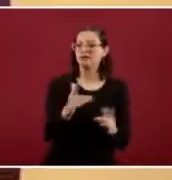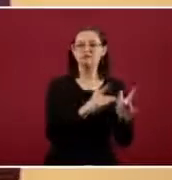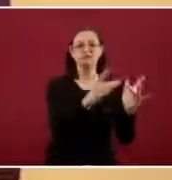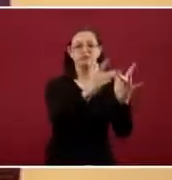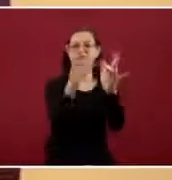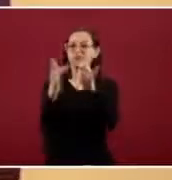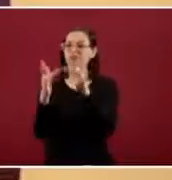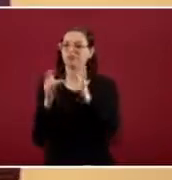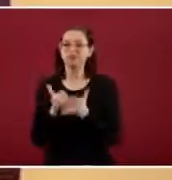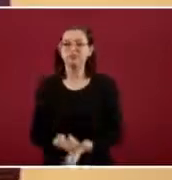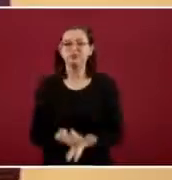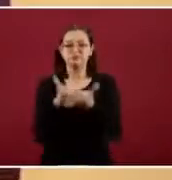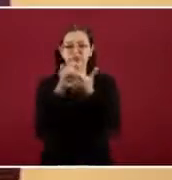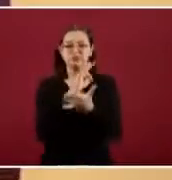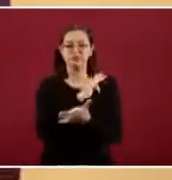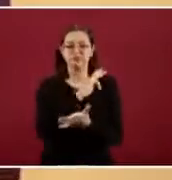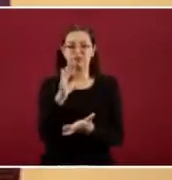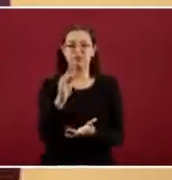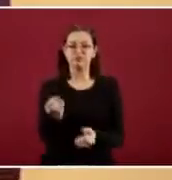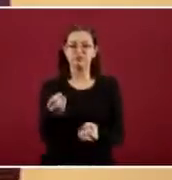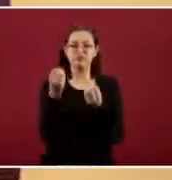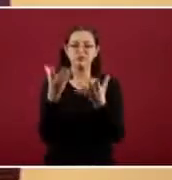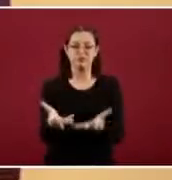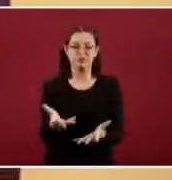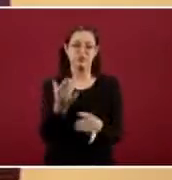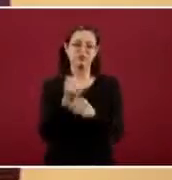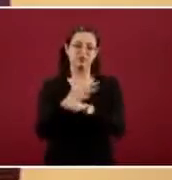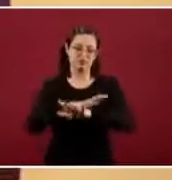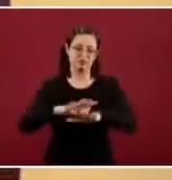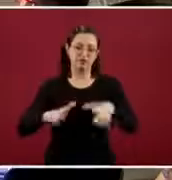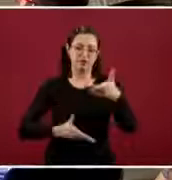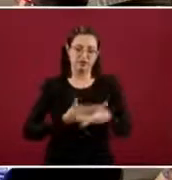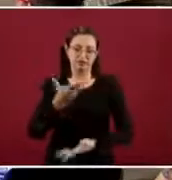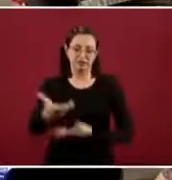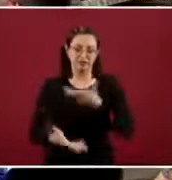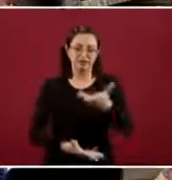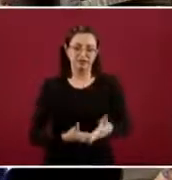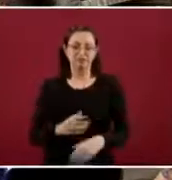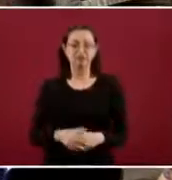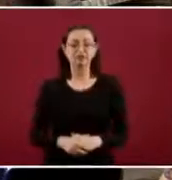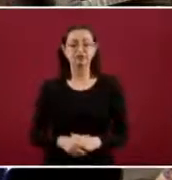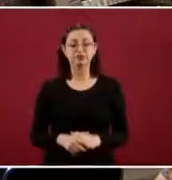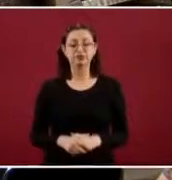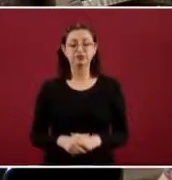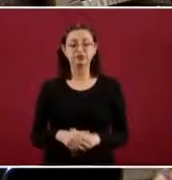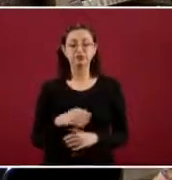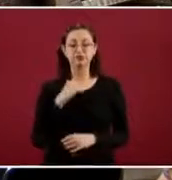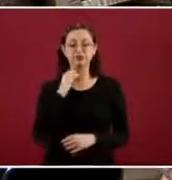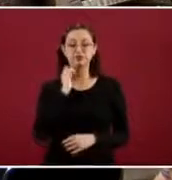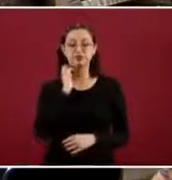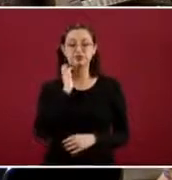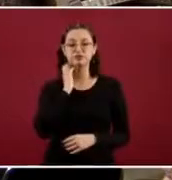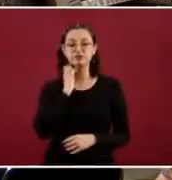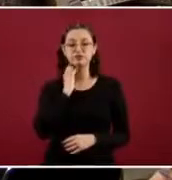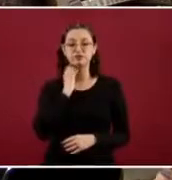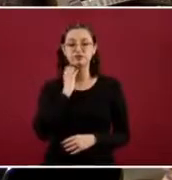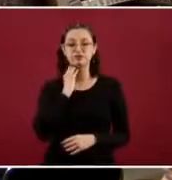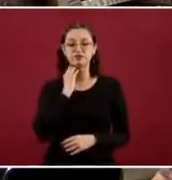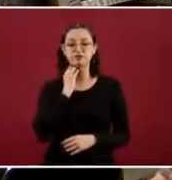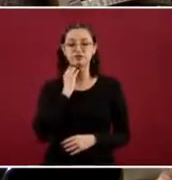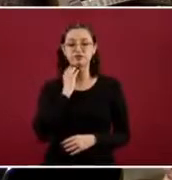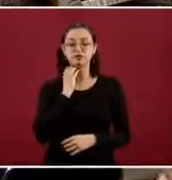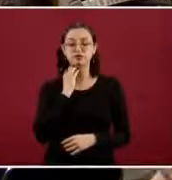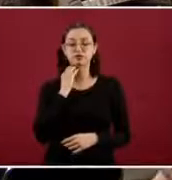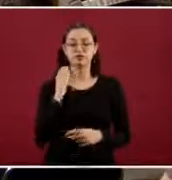que pueden ayudar y que pueden proporcionar y brindar este tipo de servicios. En segundo lugar, el llamado a la acción tiene que